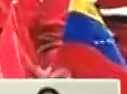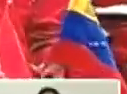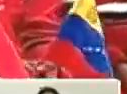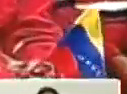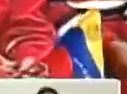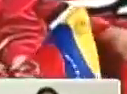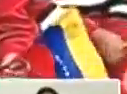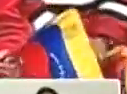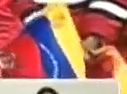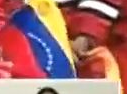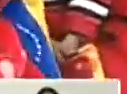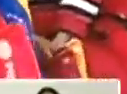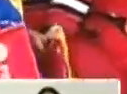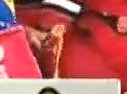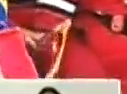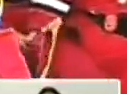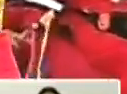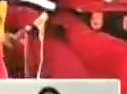secuencia, ¿no?, de la historia.